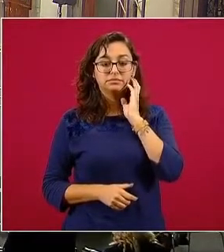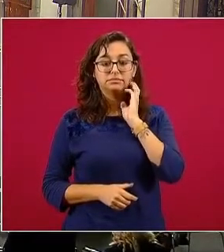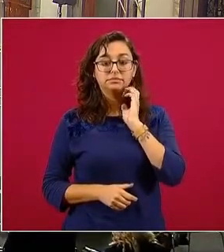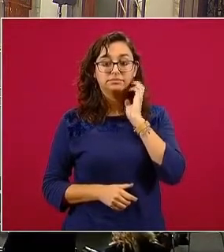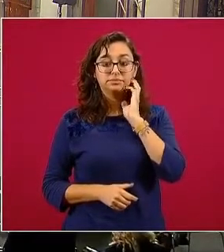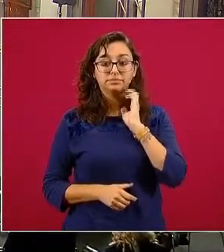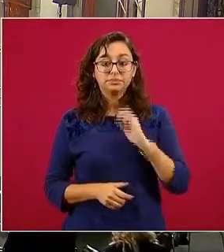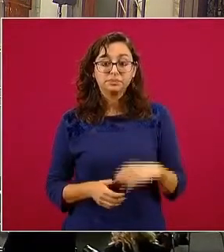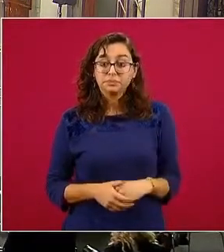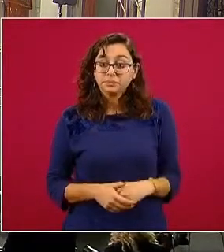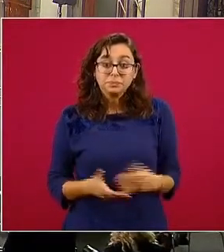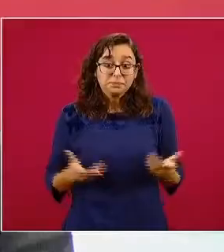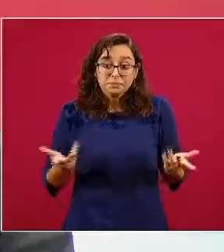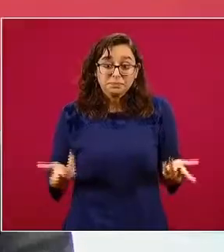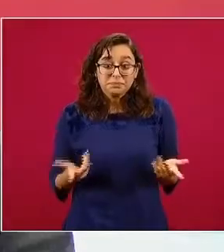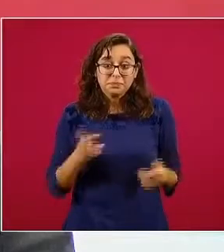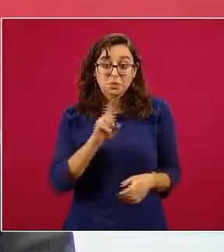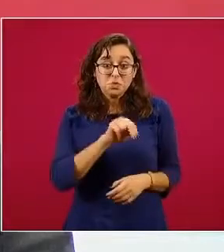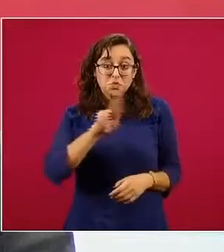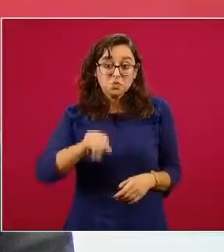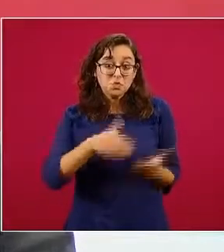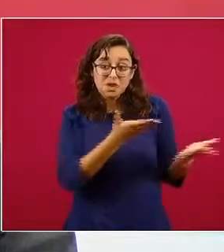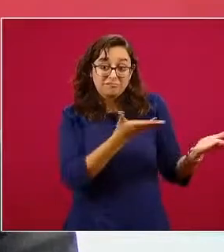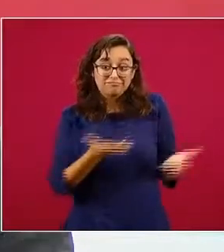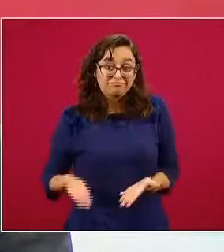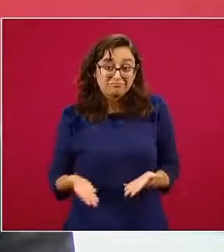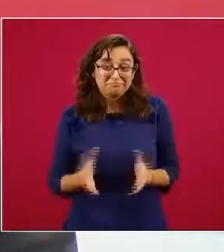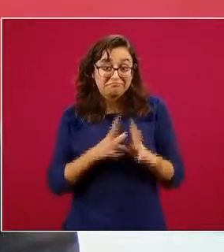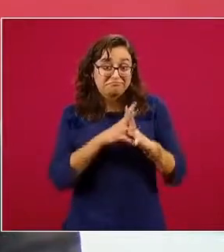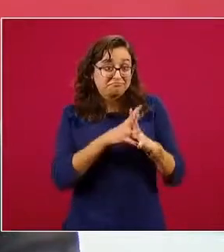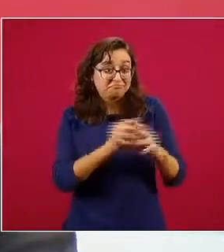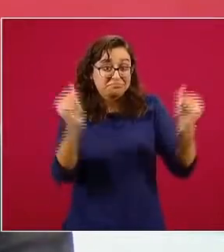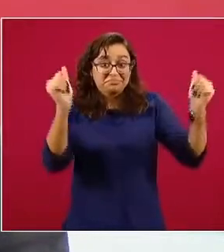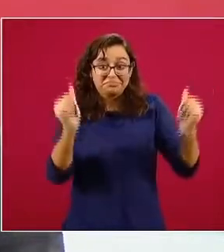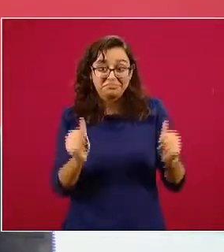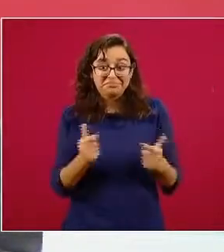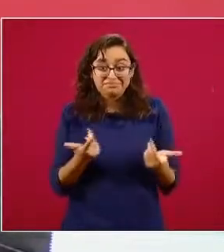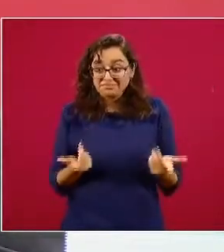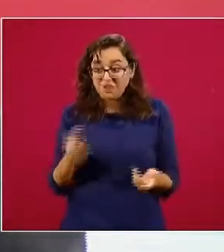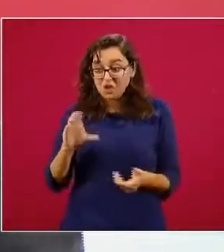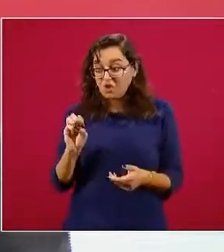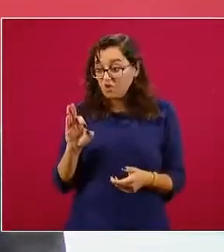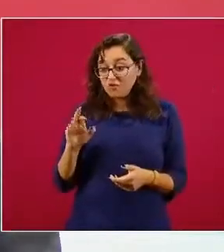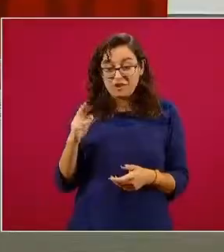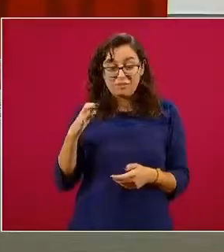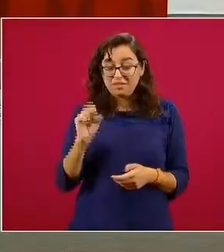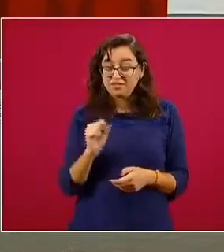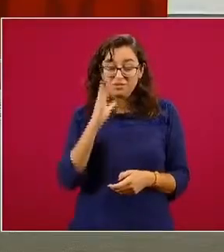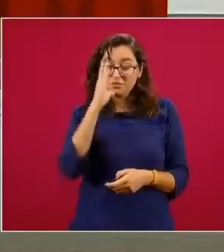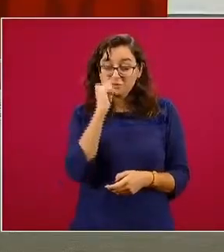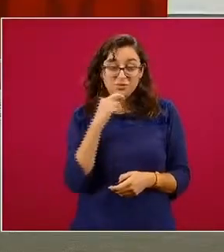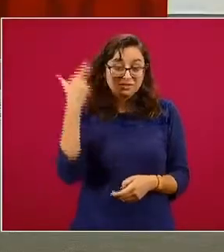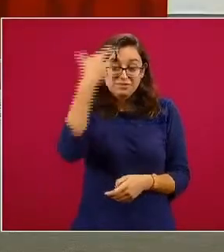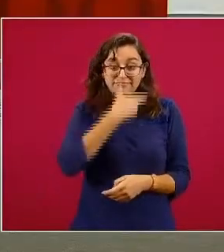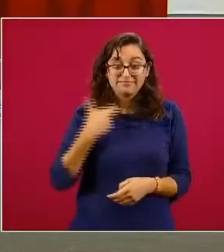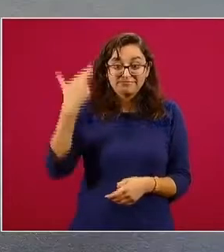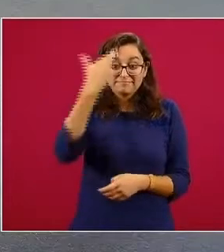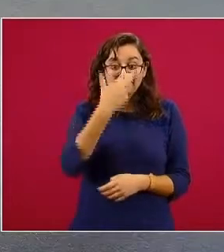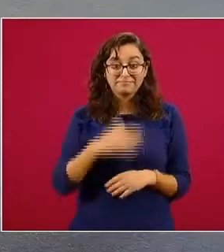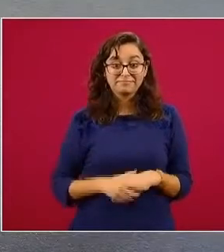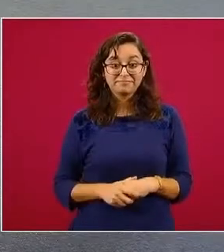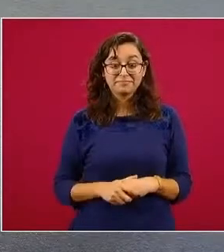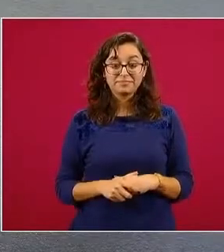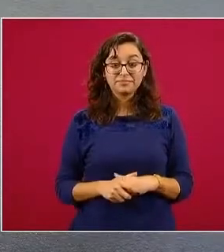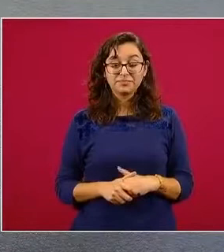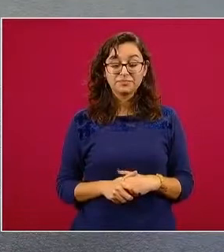No, porque el producto ya desapareció, no está en manos de quien lo iba a presentar para su evaluación.